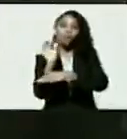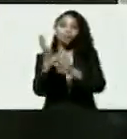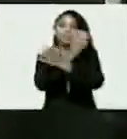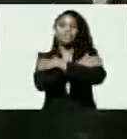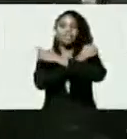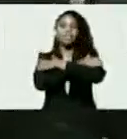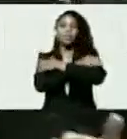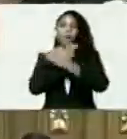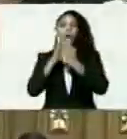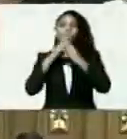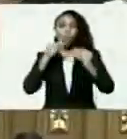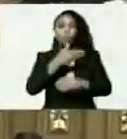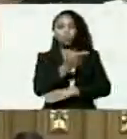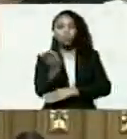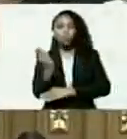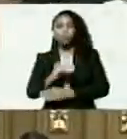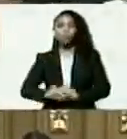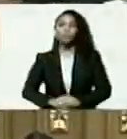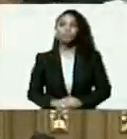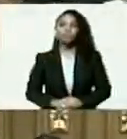Felicitaciones a todas y a todos.